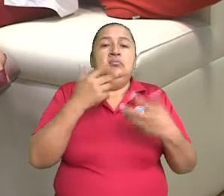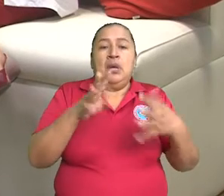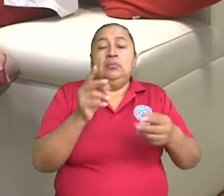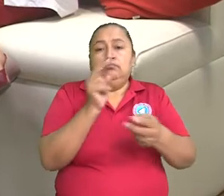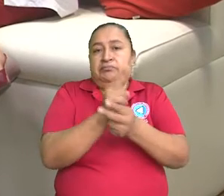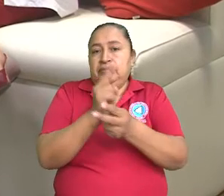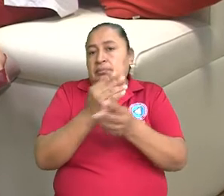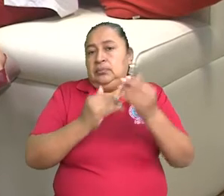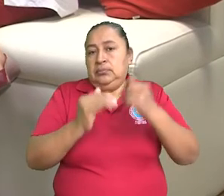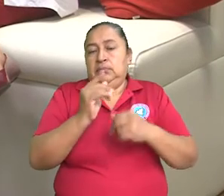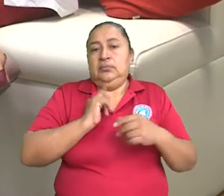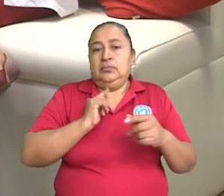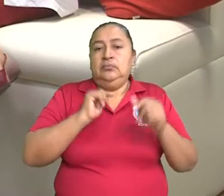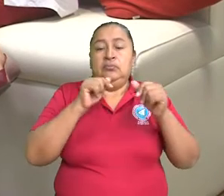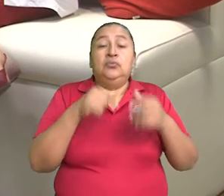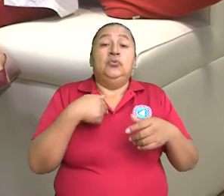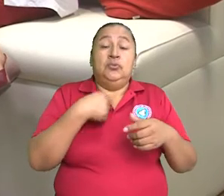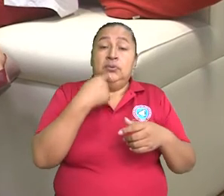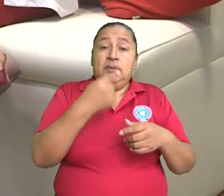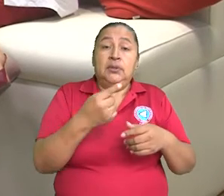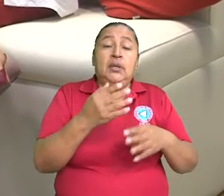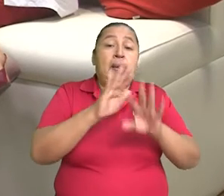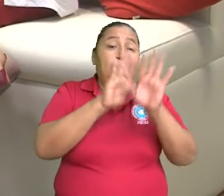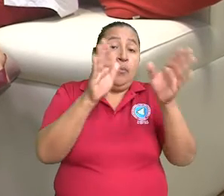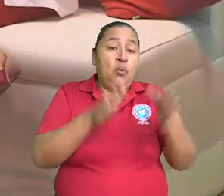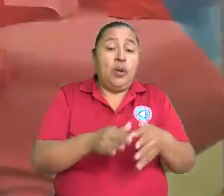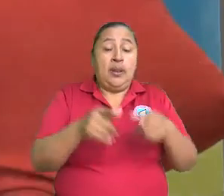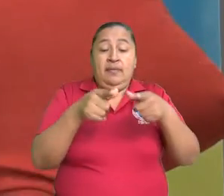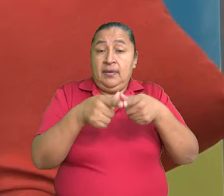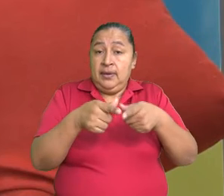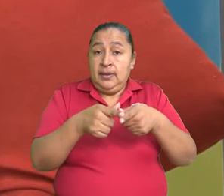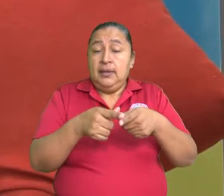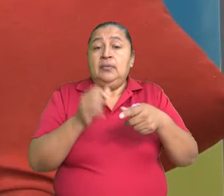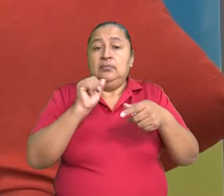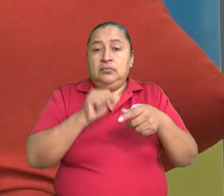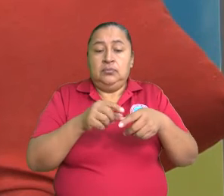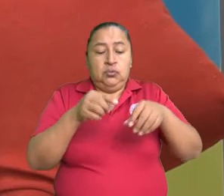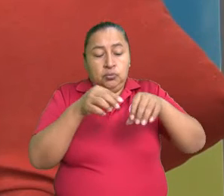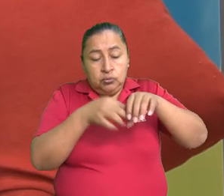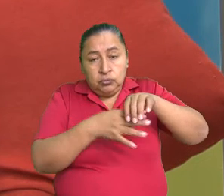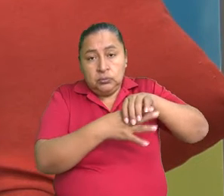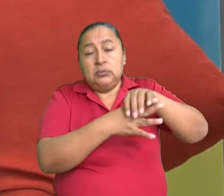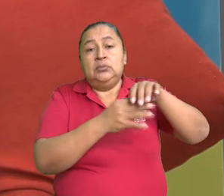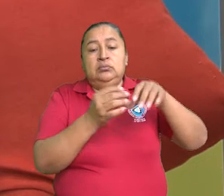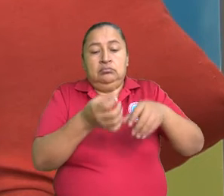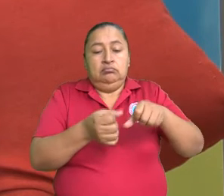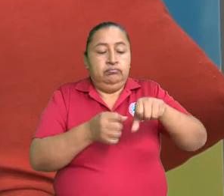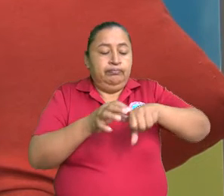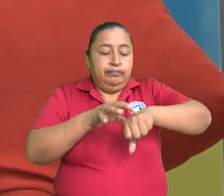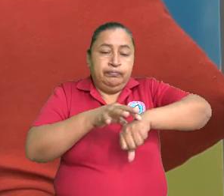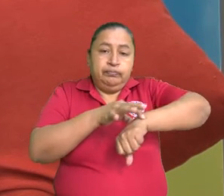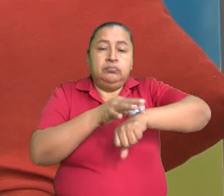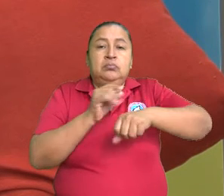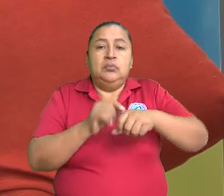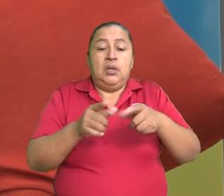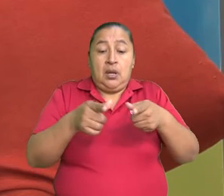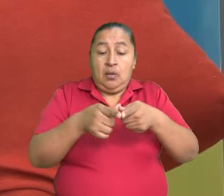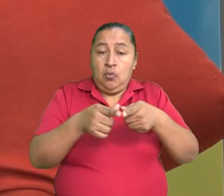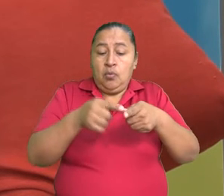activo. Además, como les dije, que la mujer en la vagina, el cérvix, el cuellito de la matriz, la